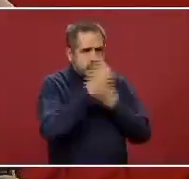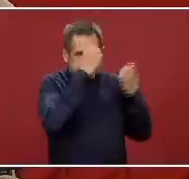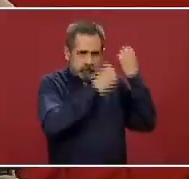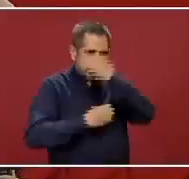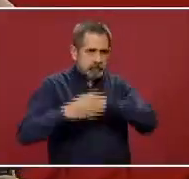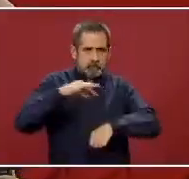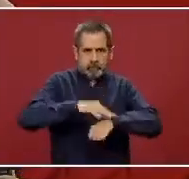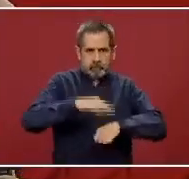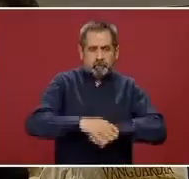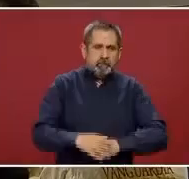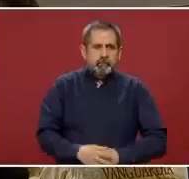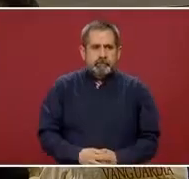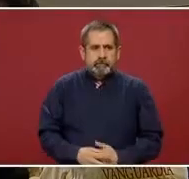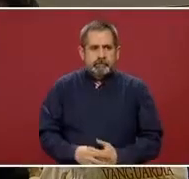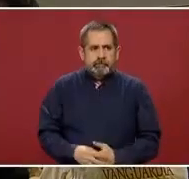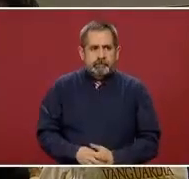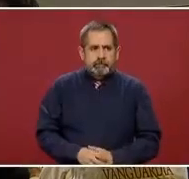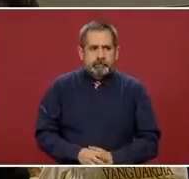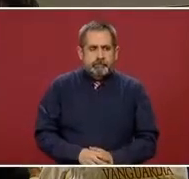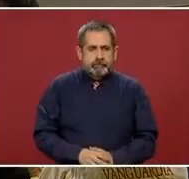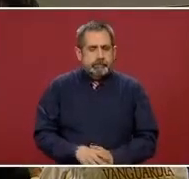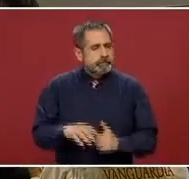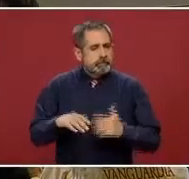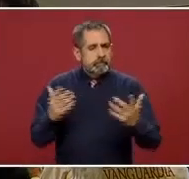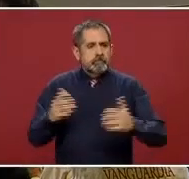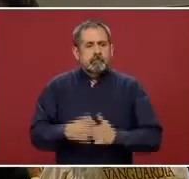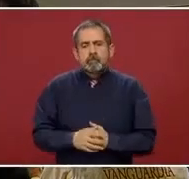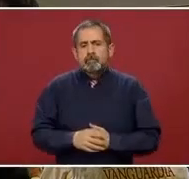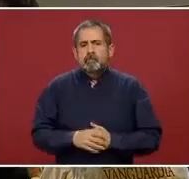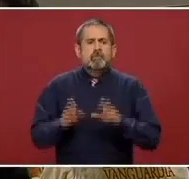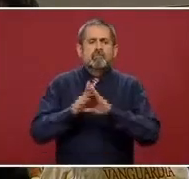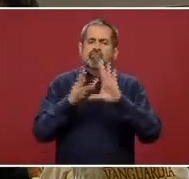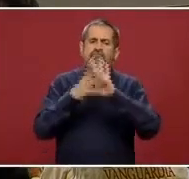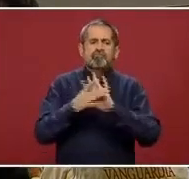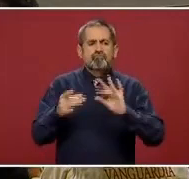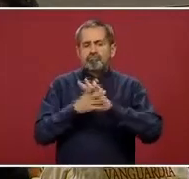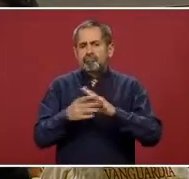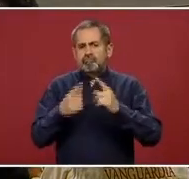médica. La siguiente, por favor. Entonces, ¿cómo funcionaría?